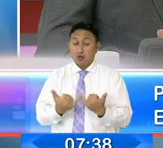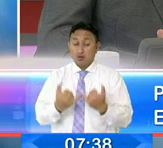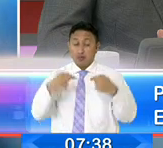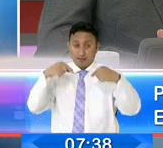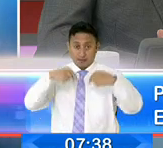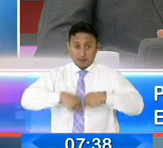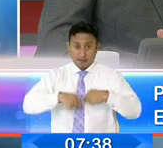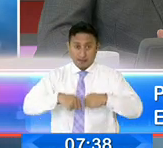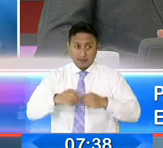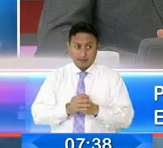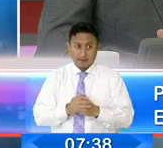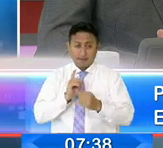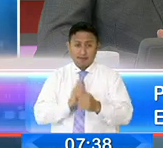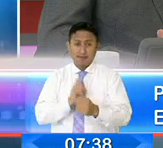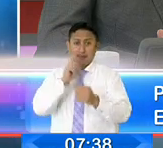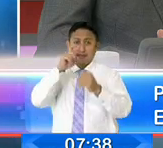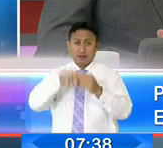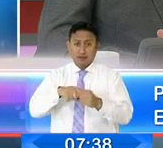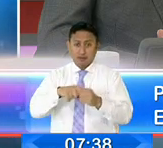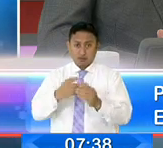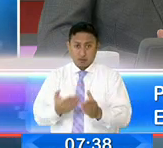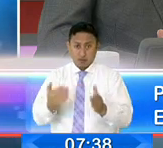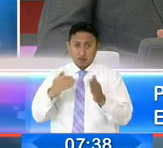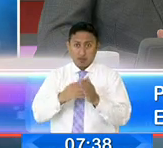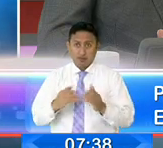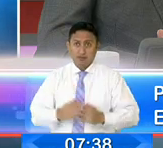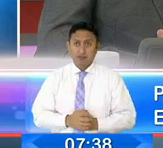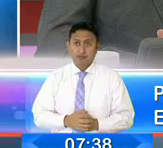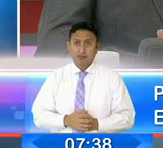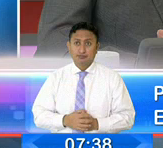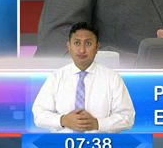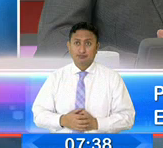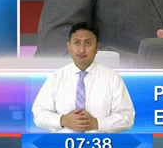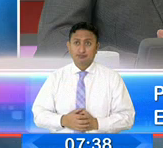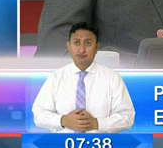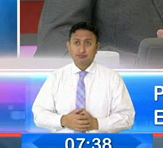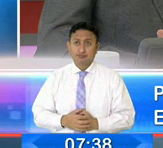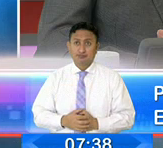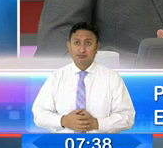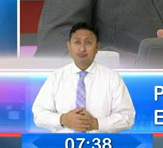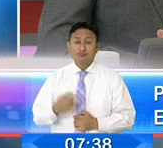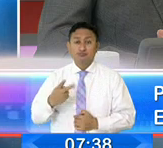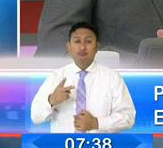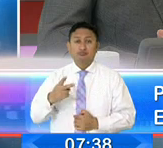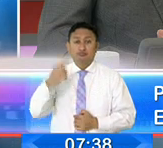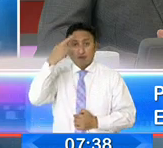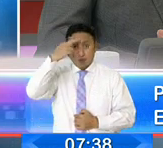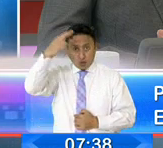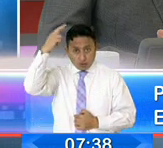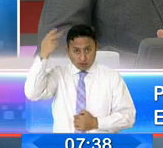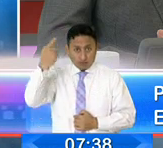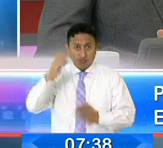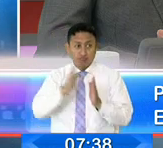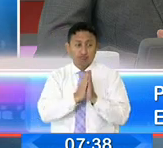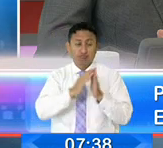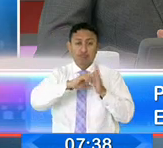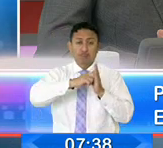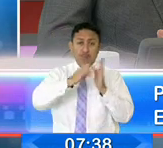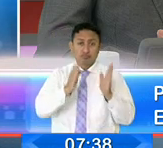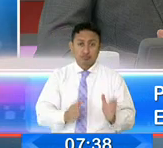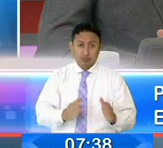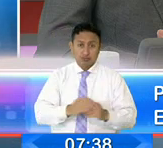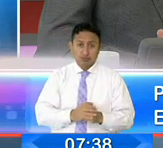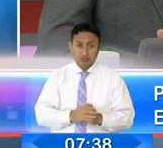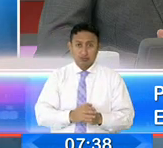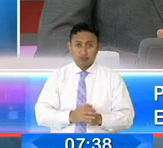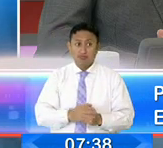momento aspiran a un puesto de elección popular. Además, Roberto, le he pedido al Contralor General del